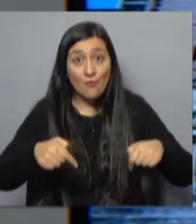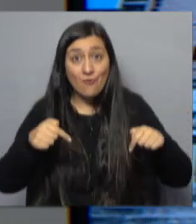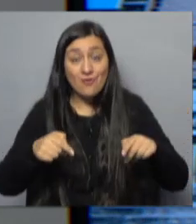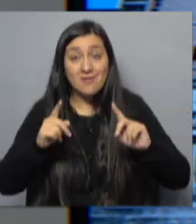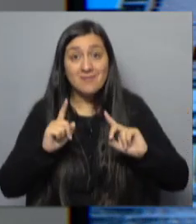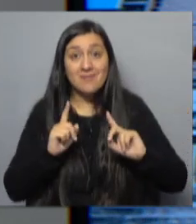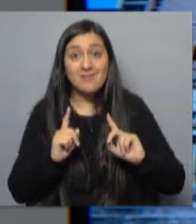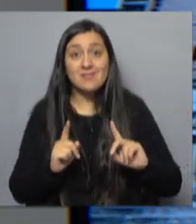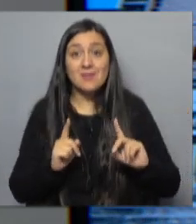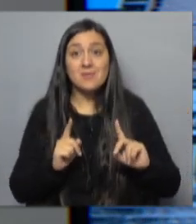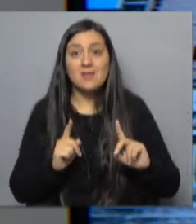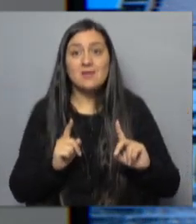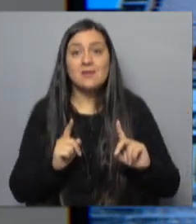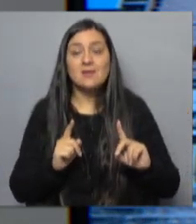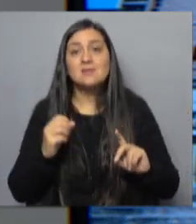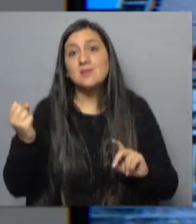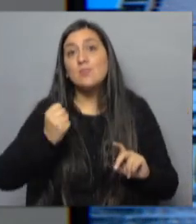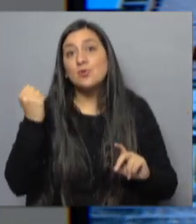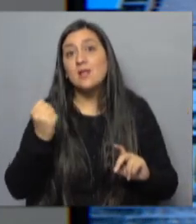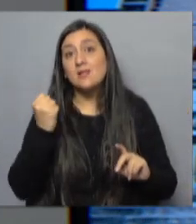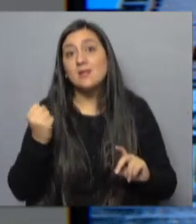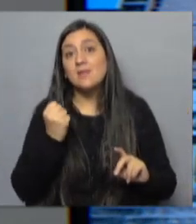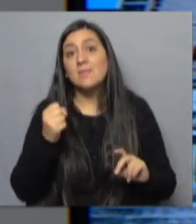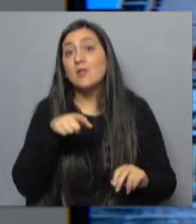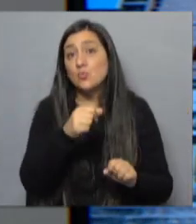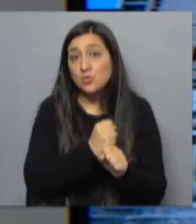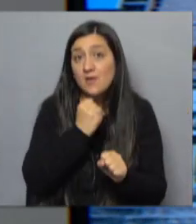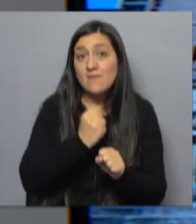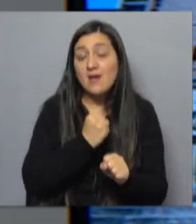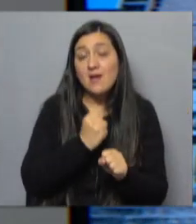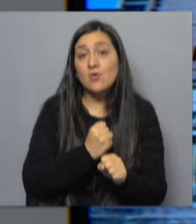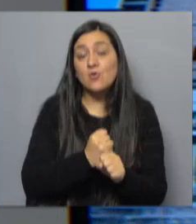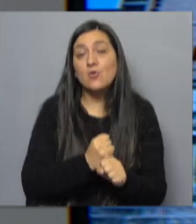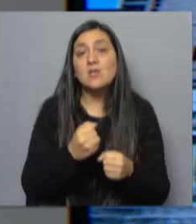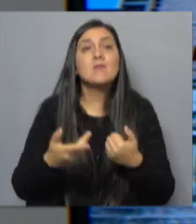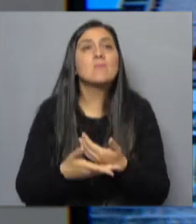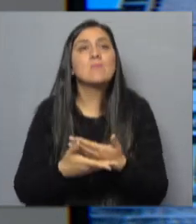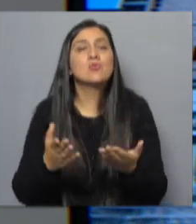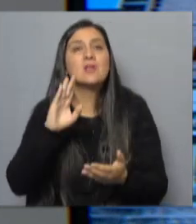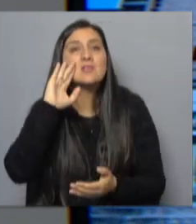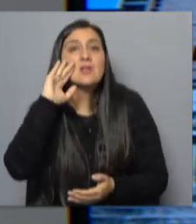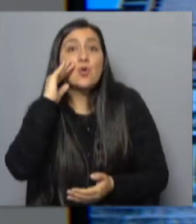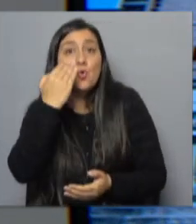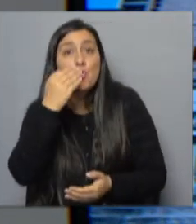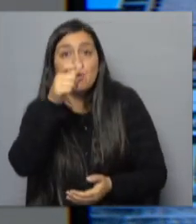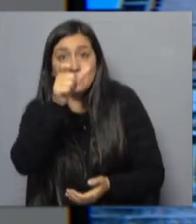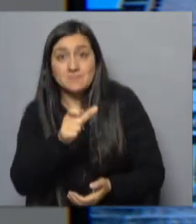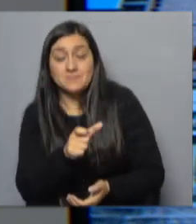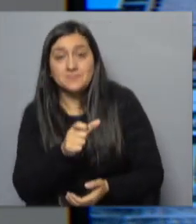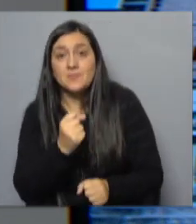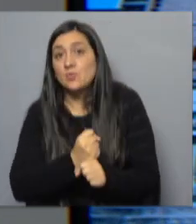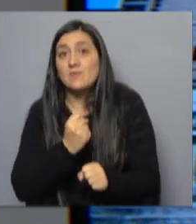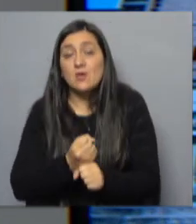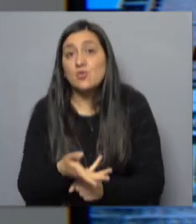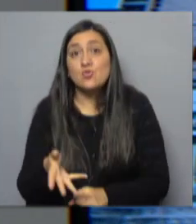también juega, por ejemplo, para tu trabajo y la llegada de tu figura a una tarea